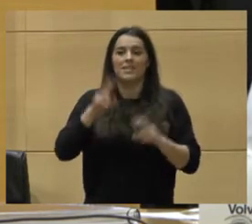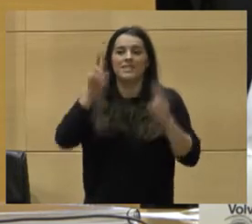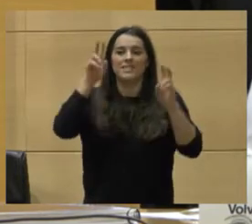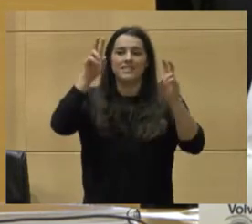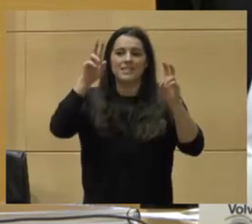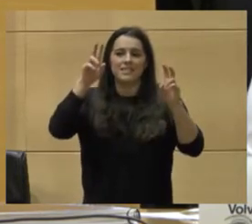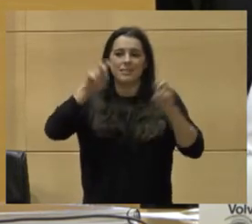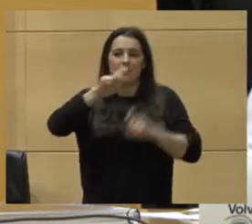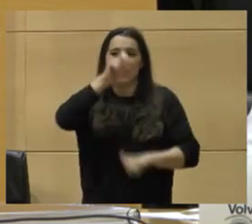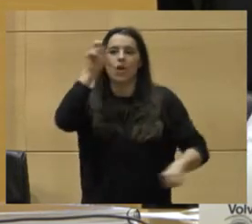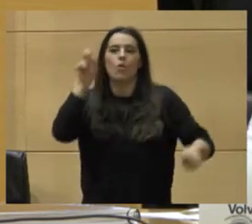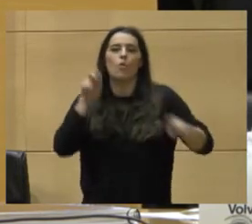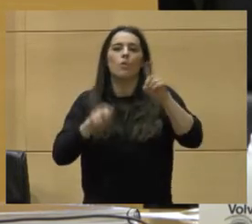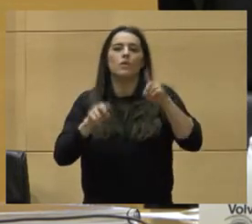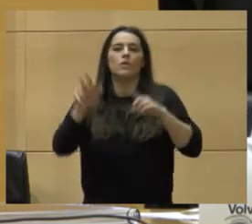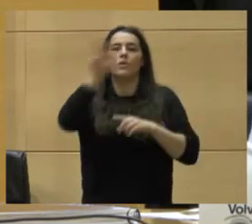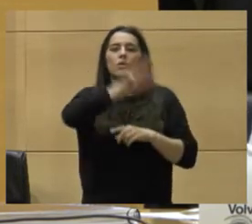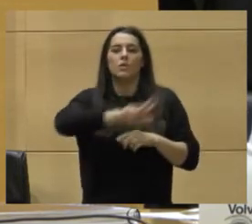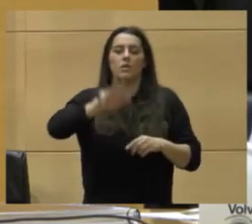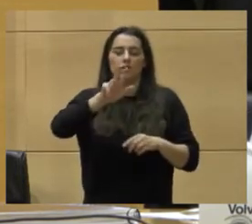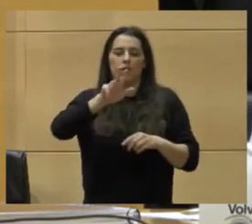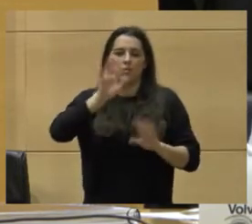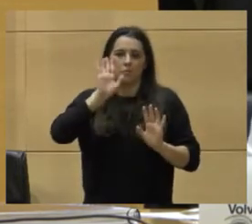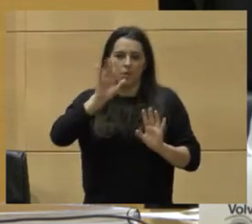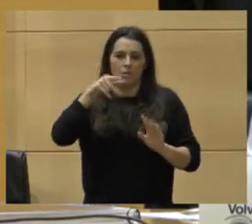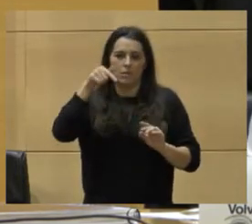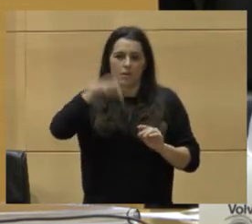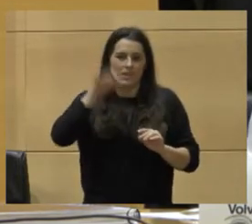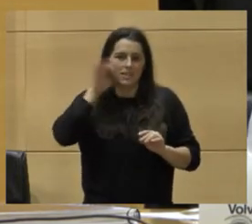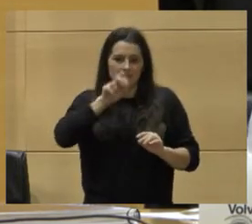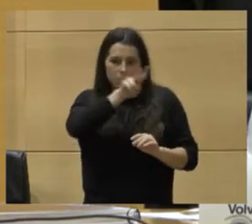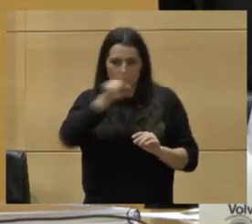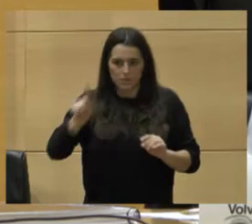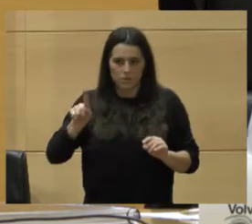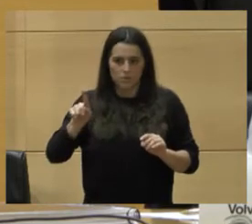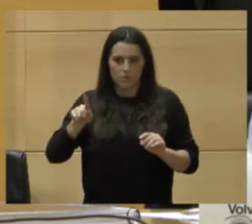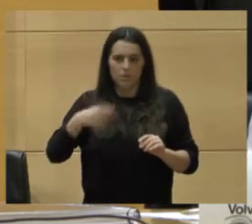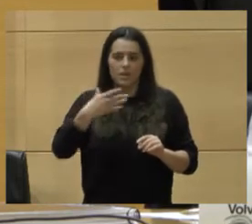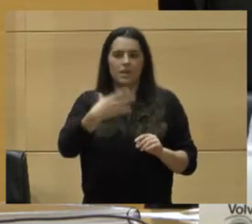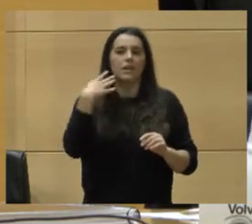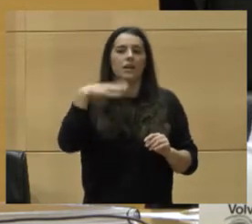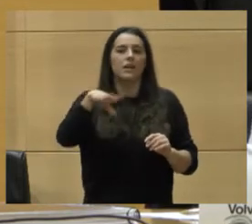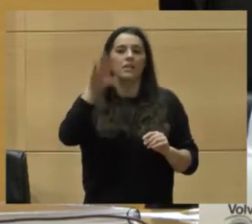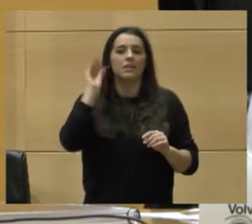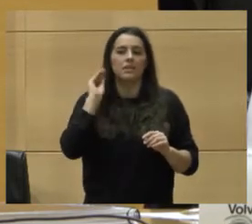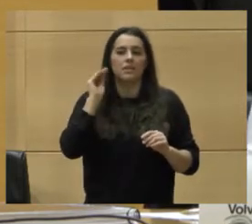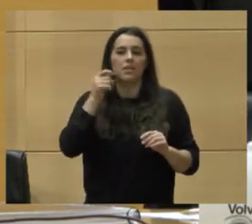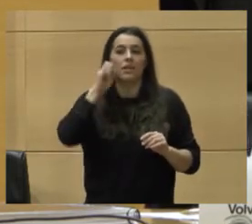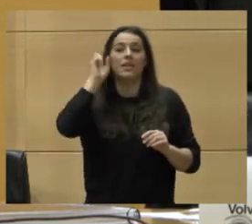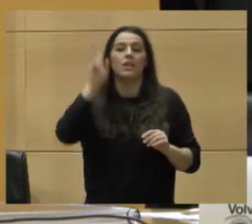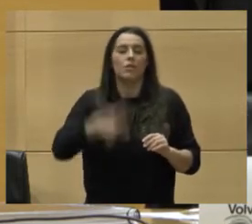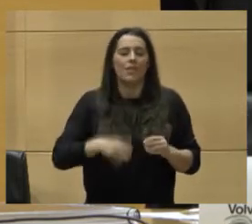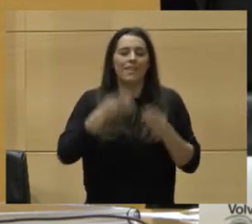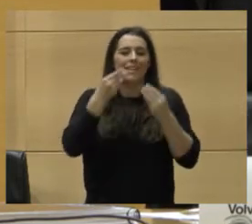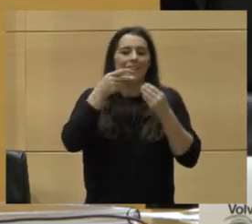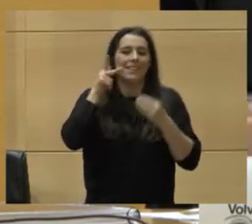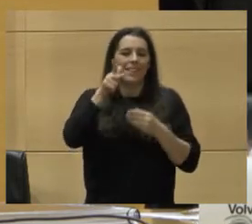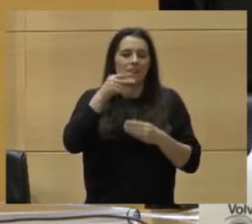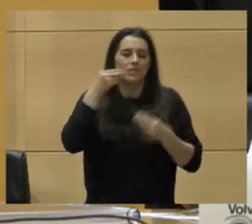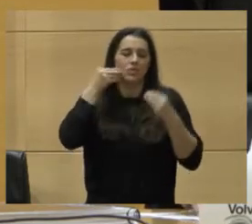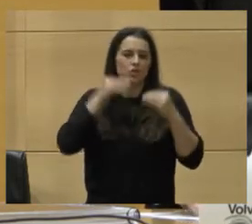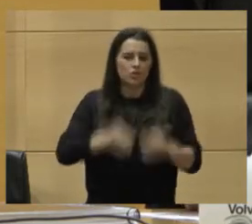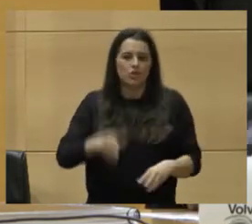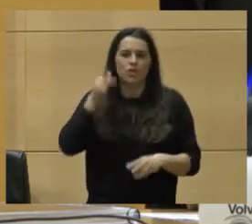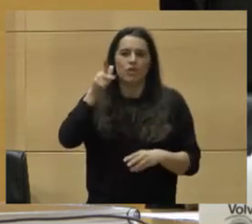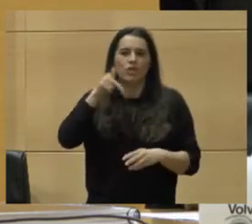la cuestión nacional entendida en el siglo 21 la cuestión nacional entendida reconociendo los derechos históricos los derechos de los